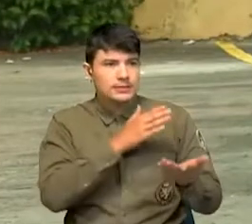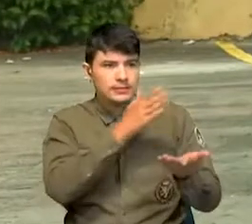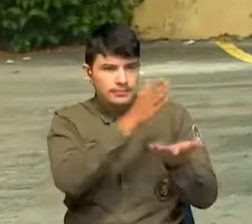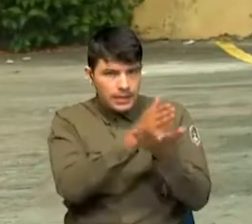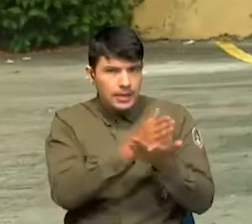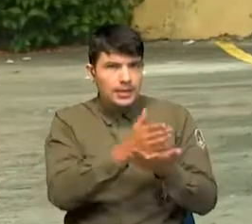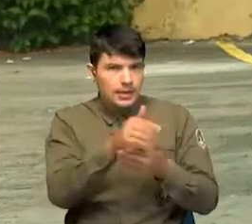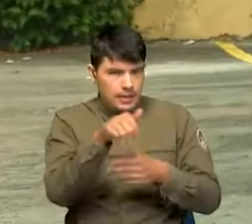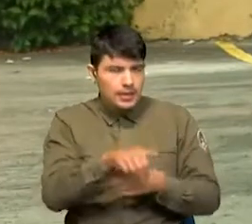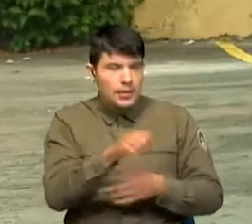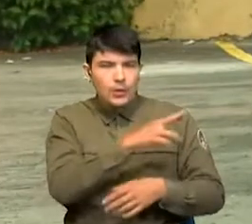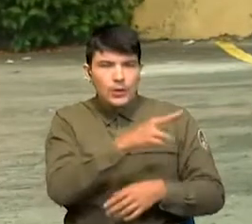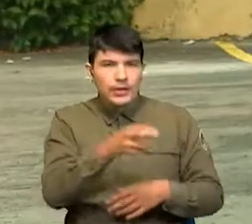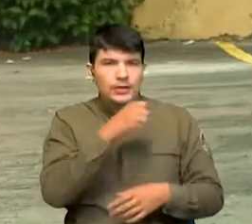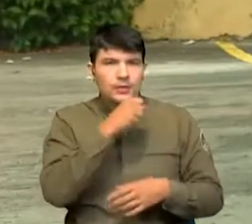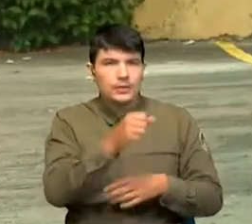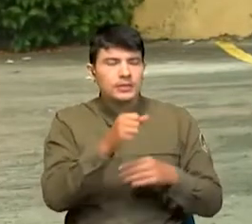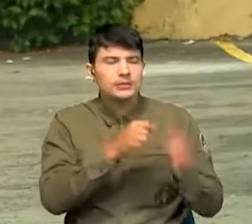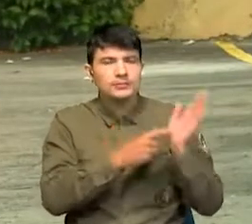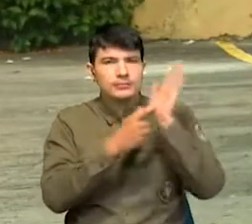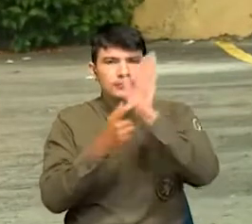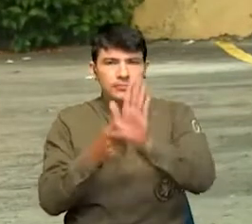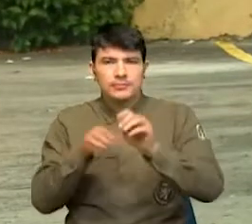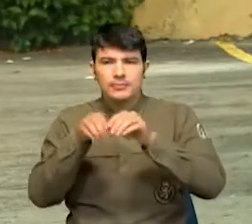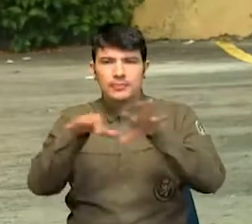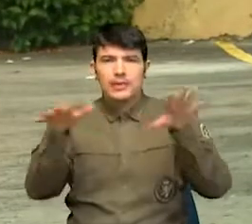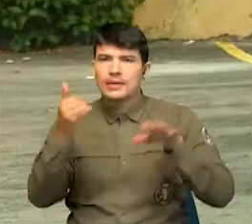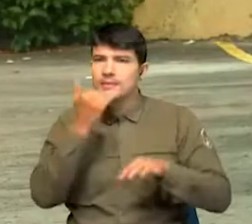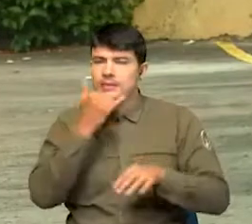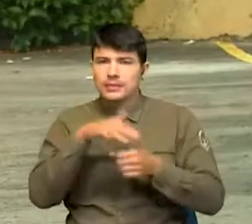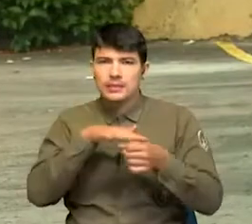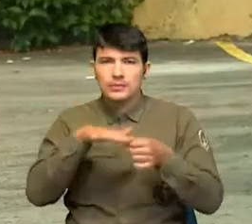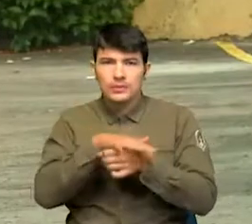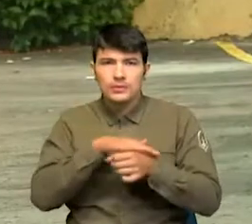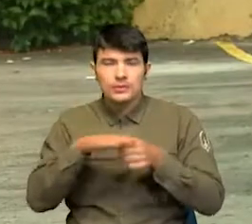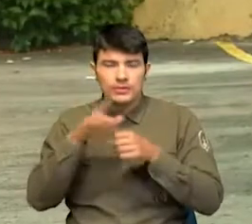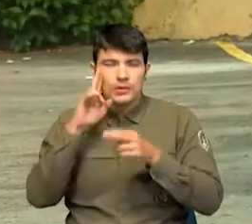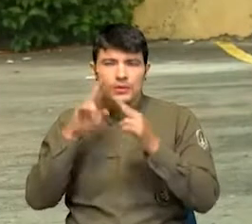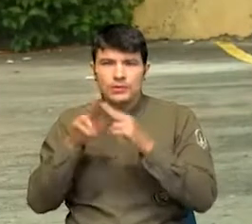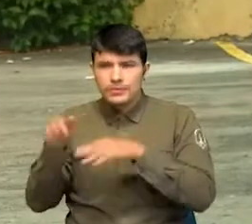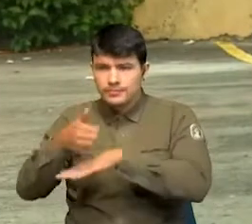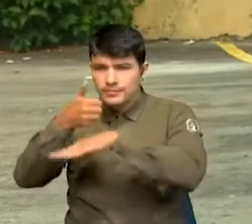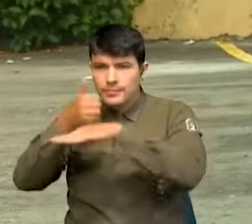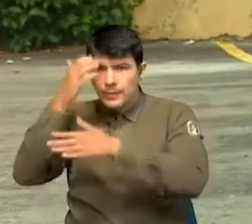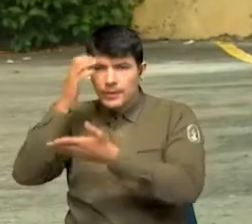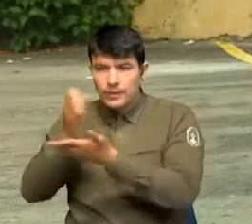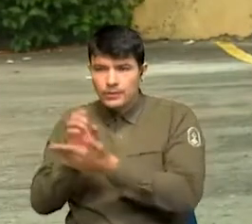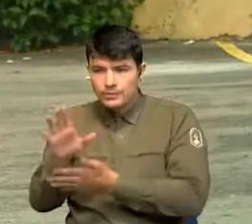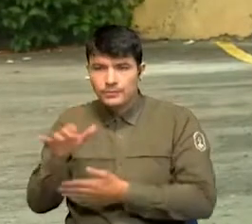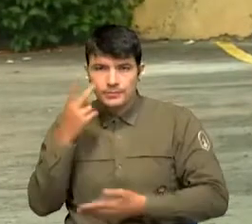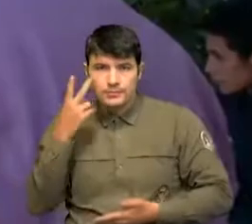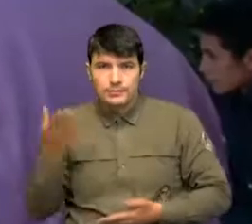informativo del canal tro para exponerlo consultamos con las autoridades para conocer mayor información veamos